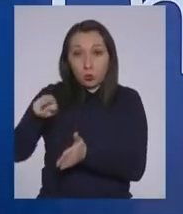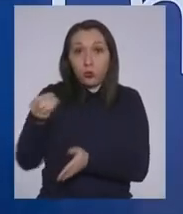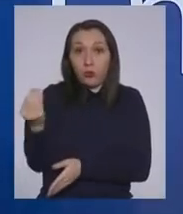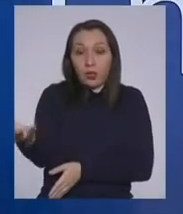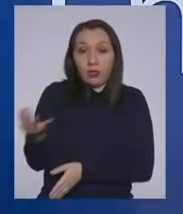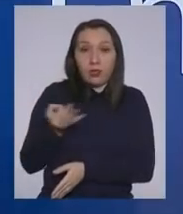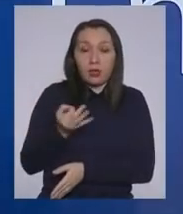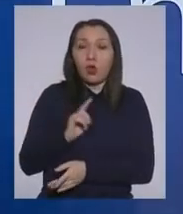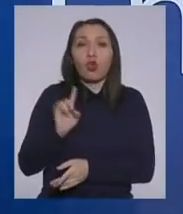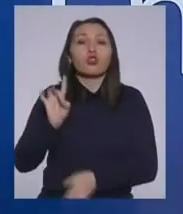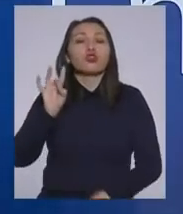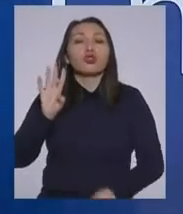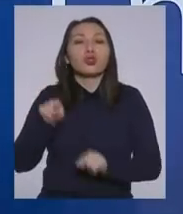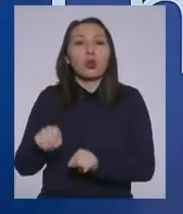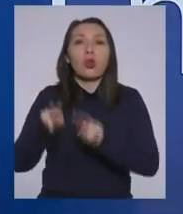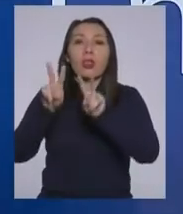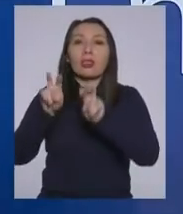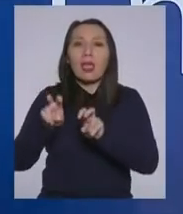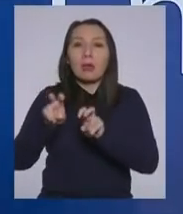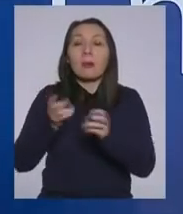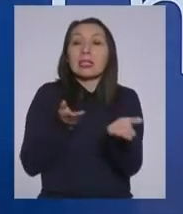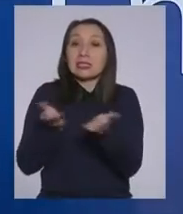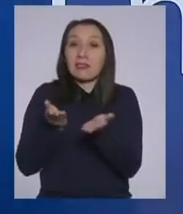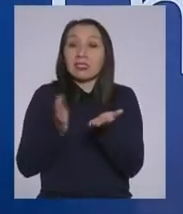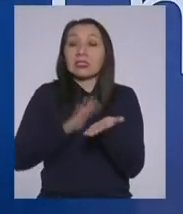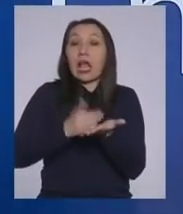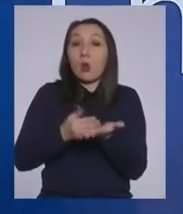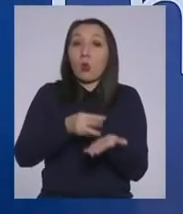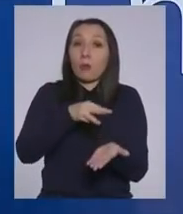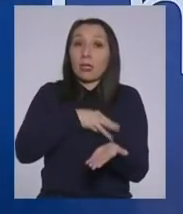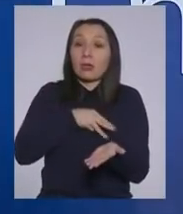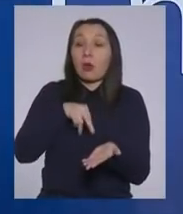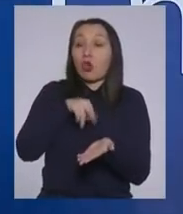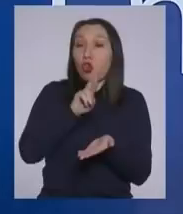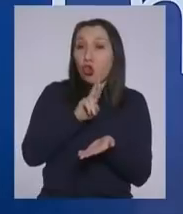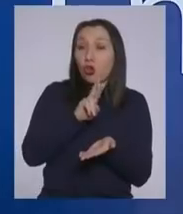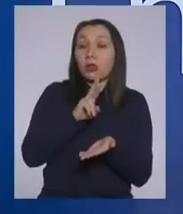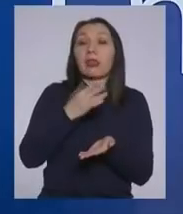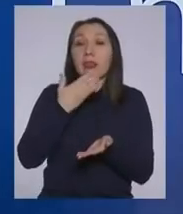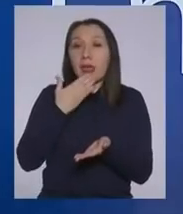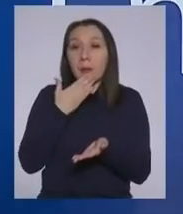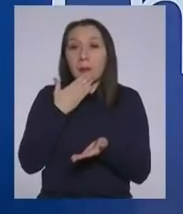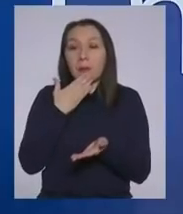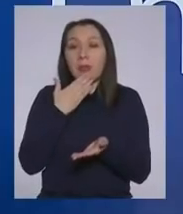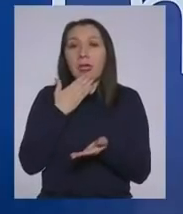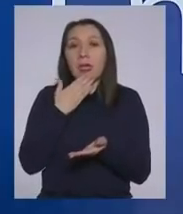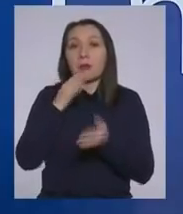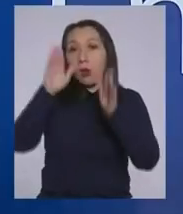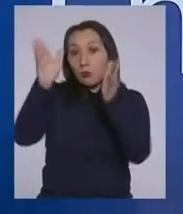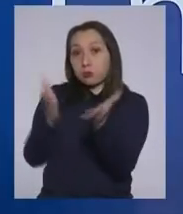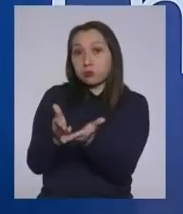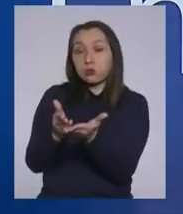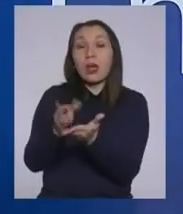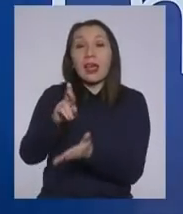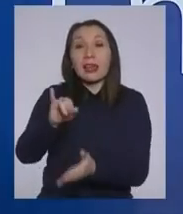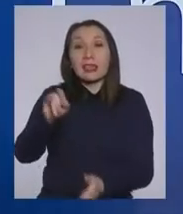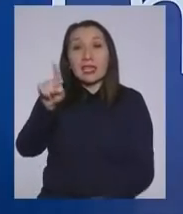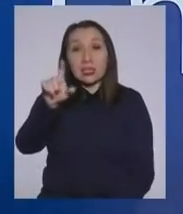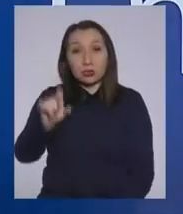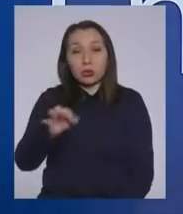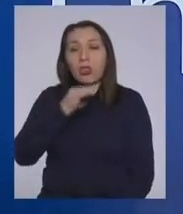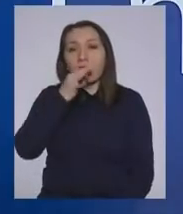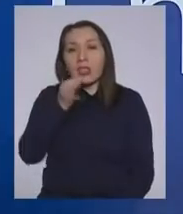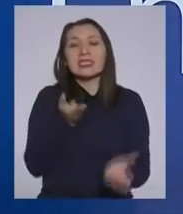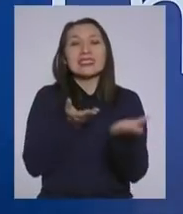usted bien dice, no solamente entre el Servicio de Salud Metropolitano Norte y el espacio riesgo, en donde se